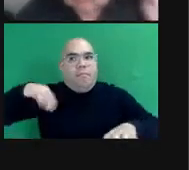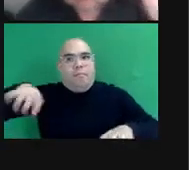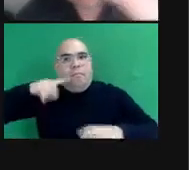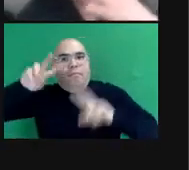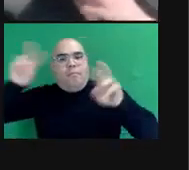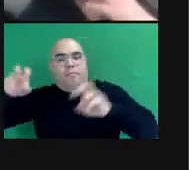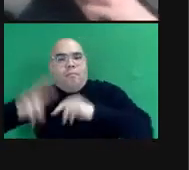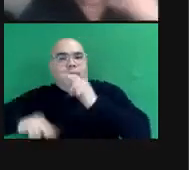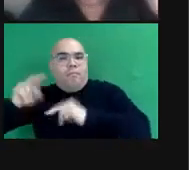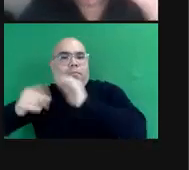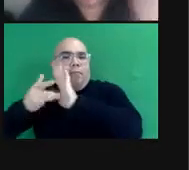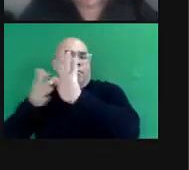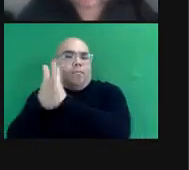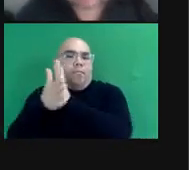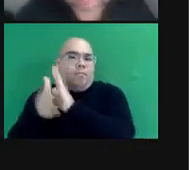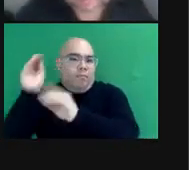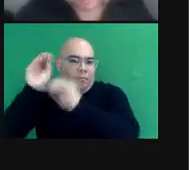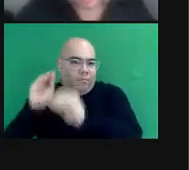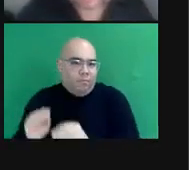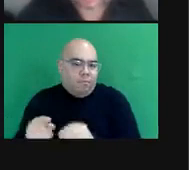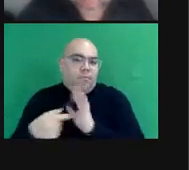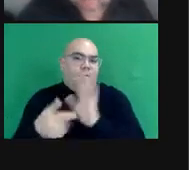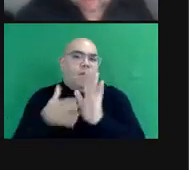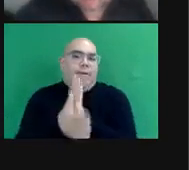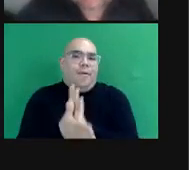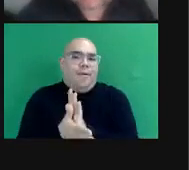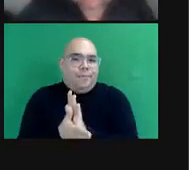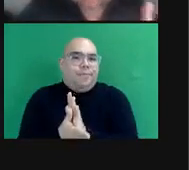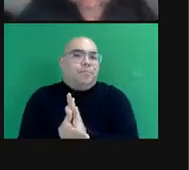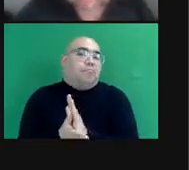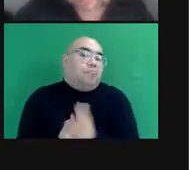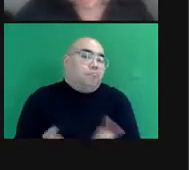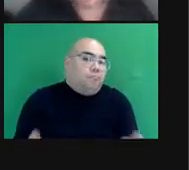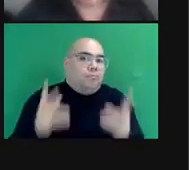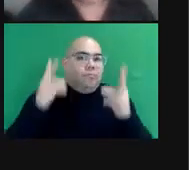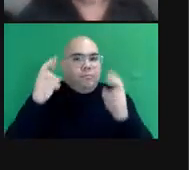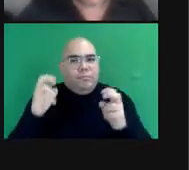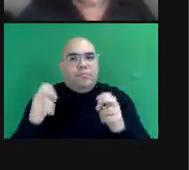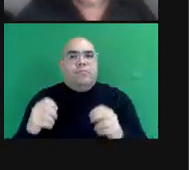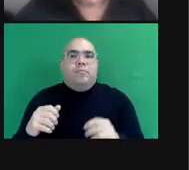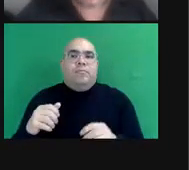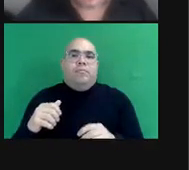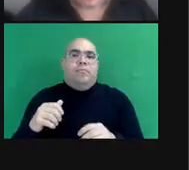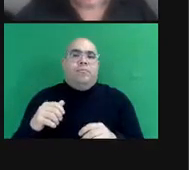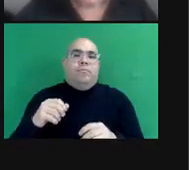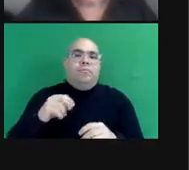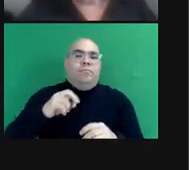barrio, creo que también se llama Prado, allí en Cali, en el centro norte de Cali,